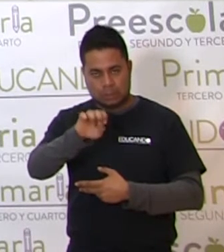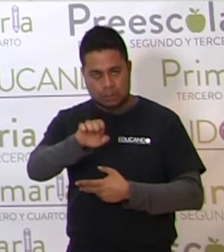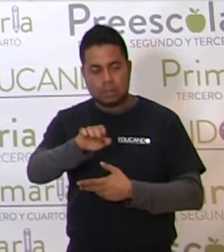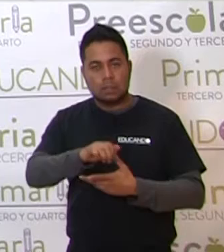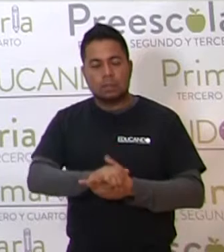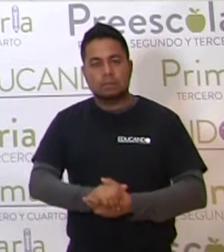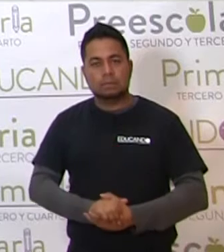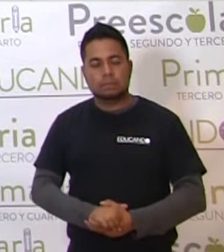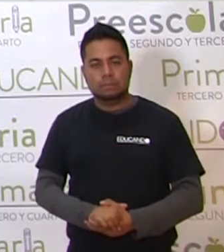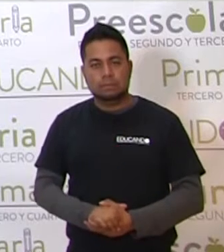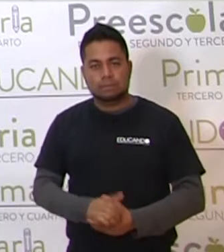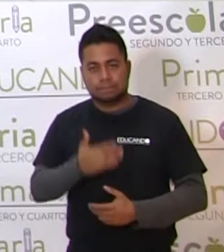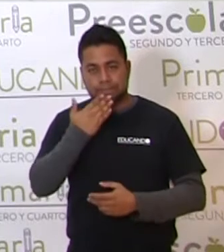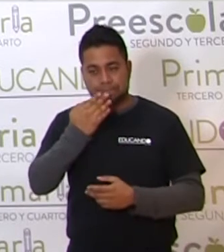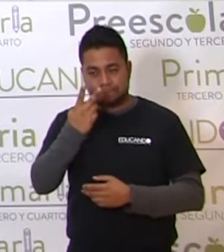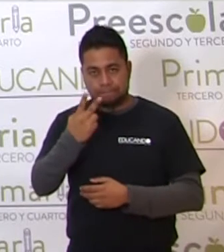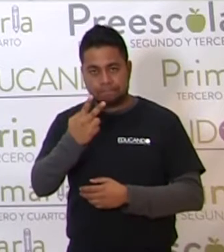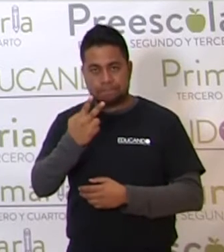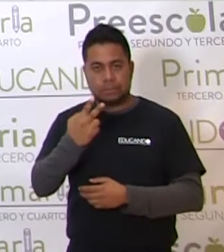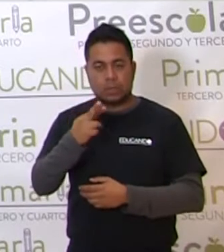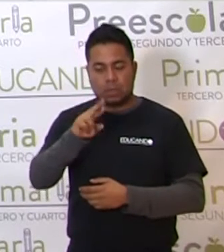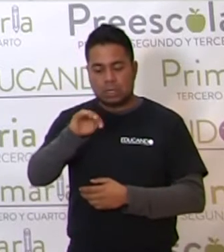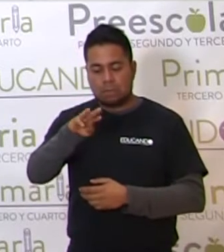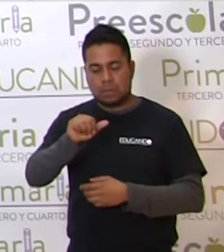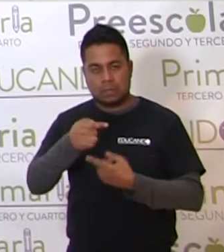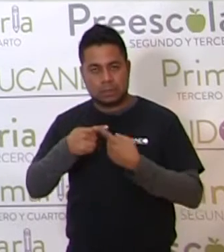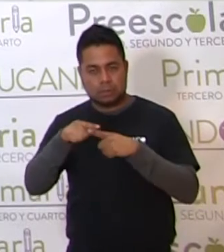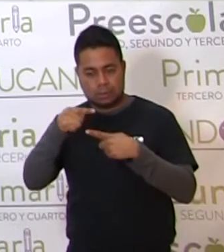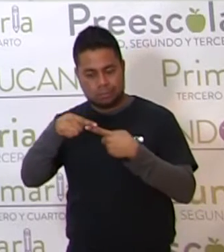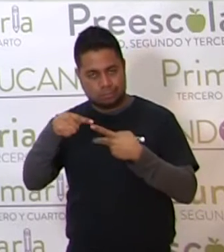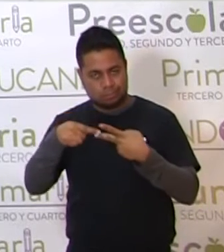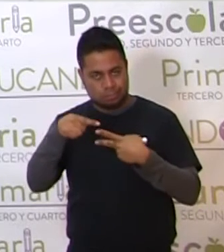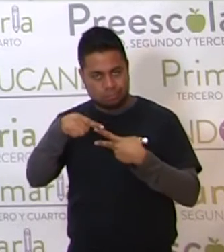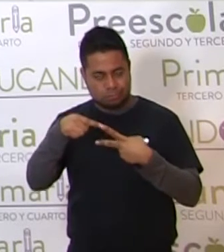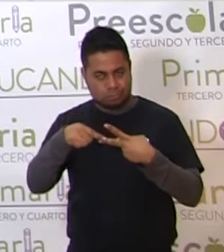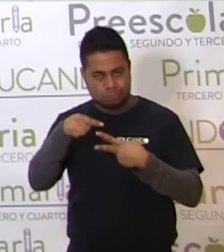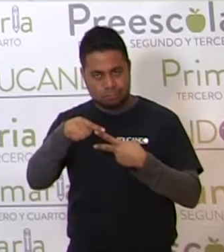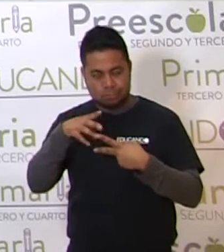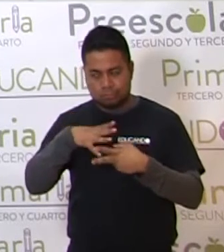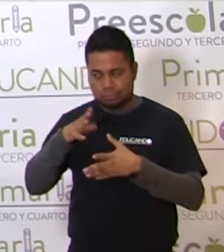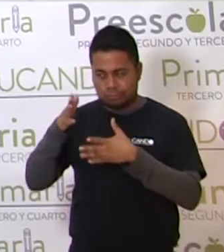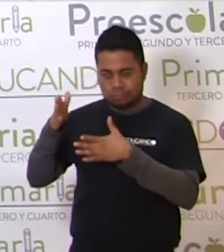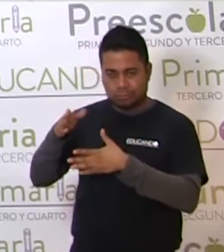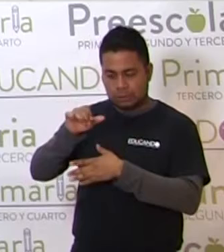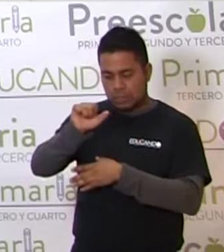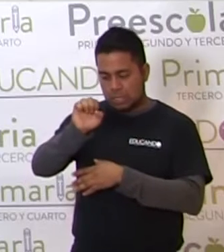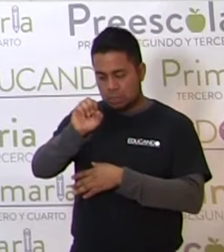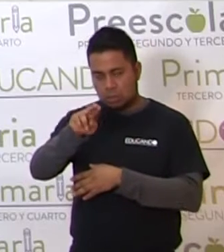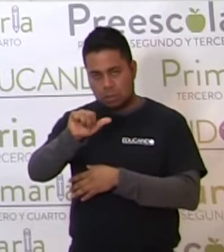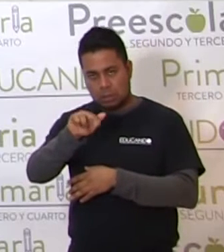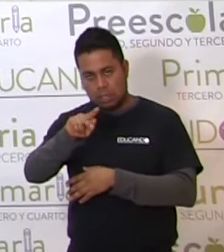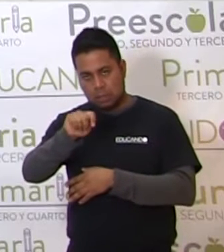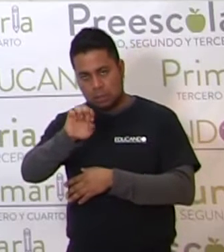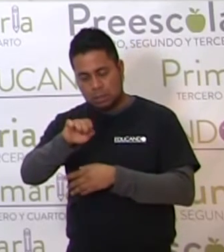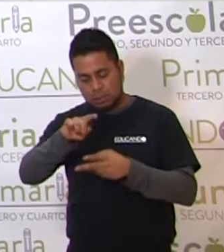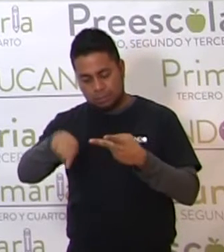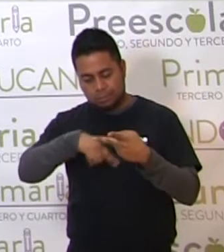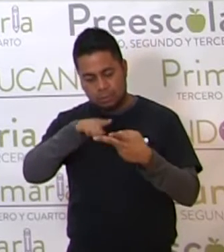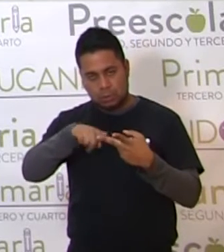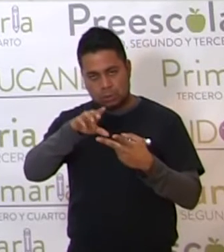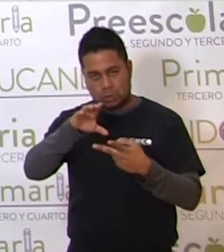an bien tenemos ya acá la asonante y la